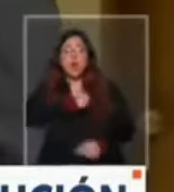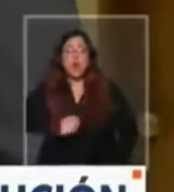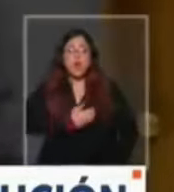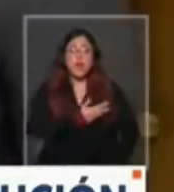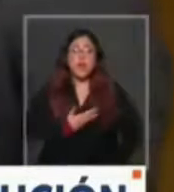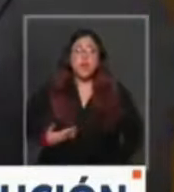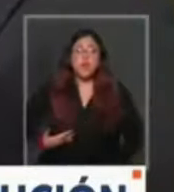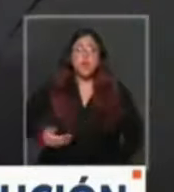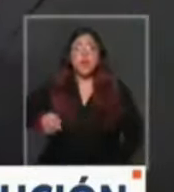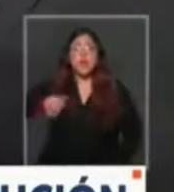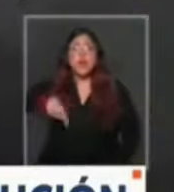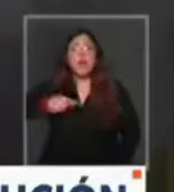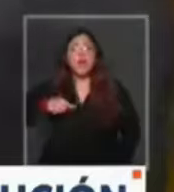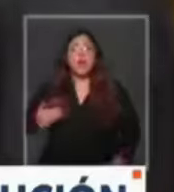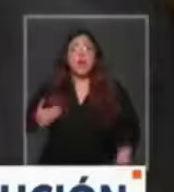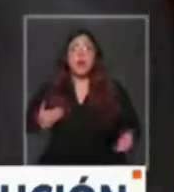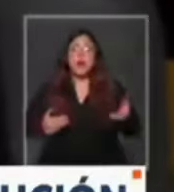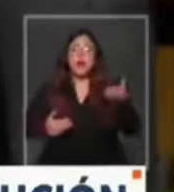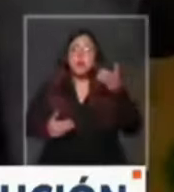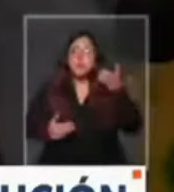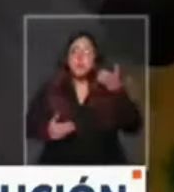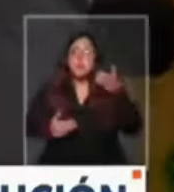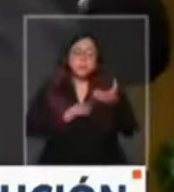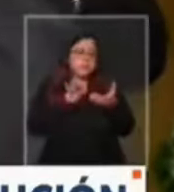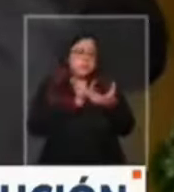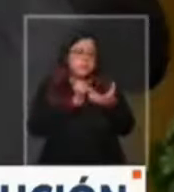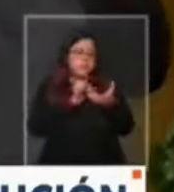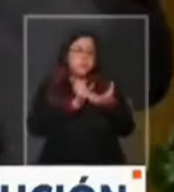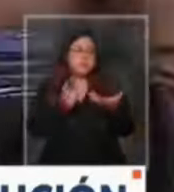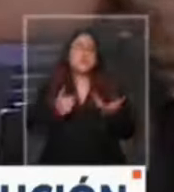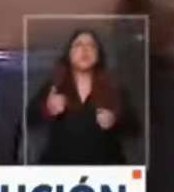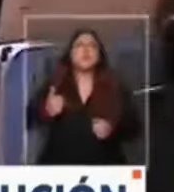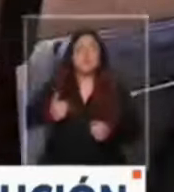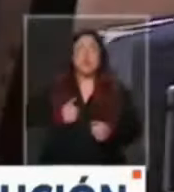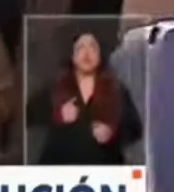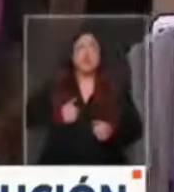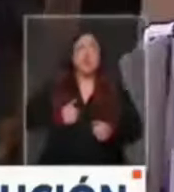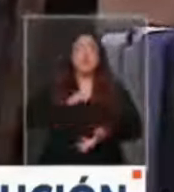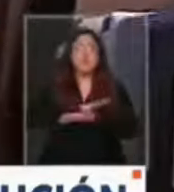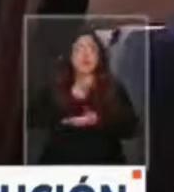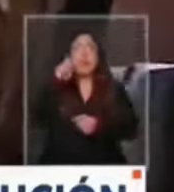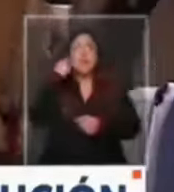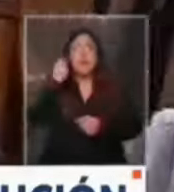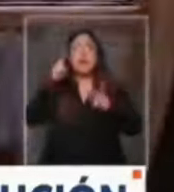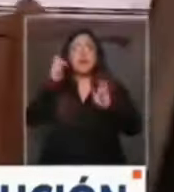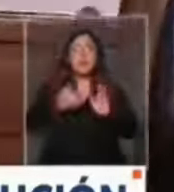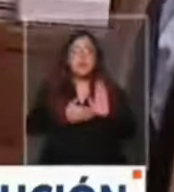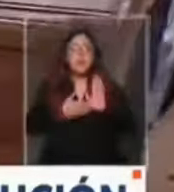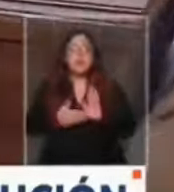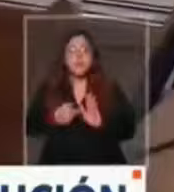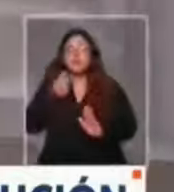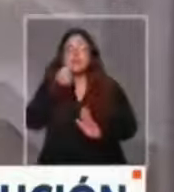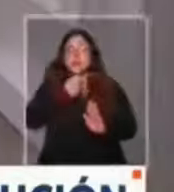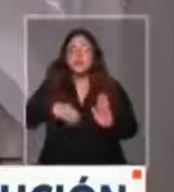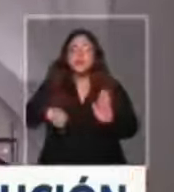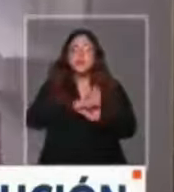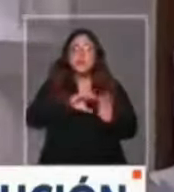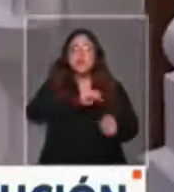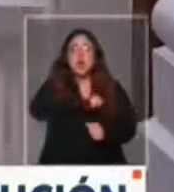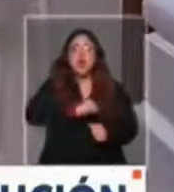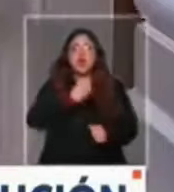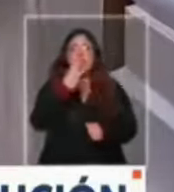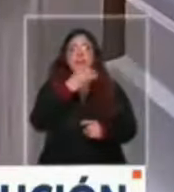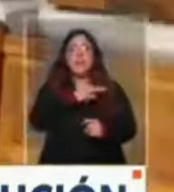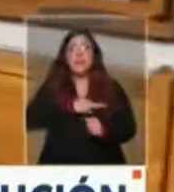vibanco y el ministro matus no gente que está totalmente comprometida con operaciones de corrupción